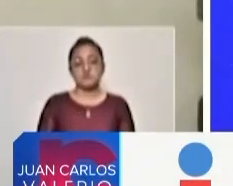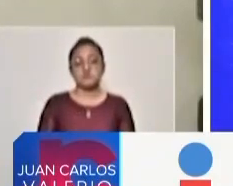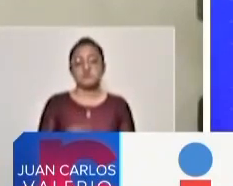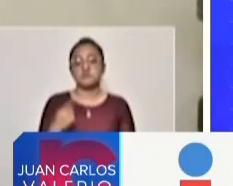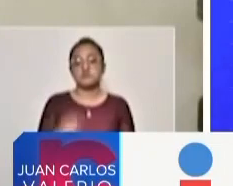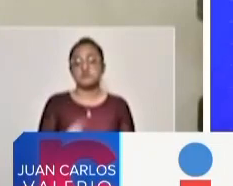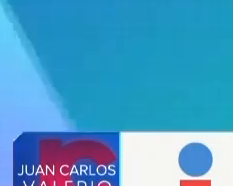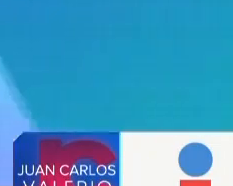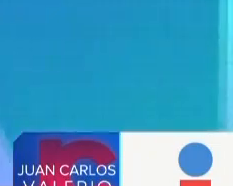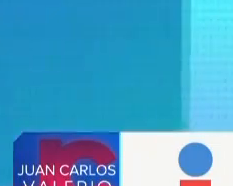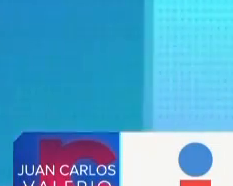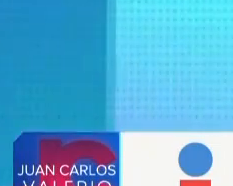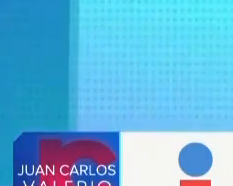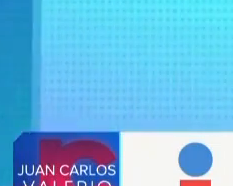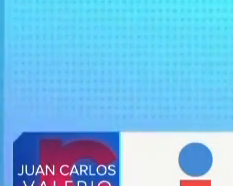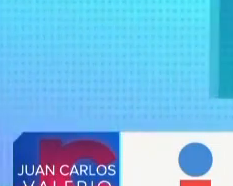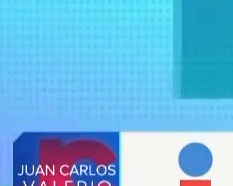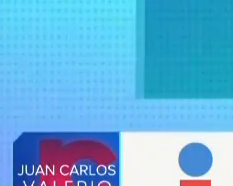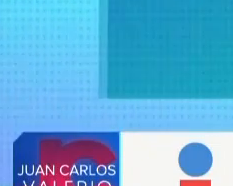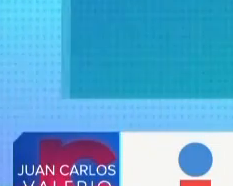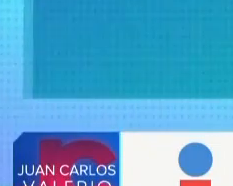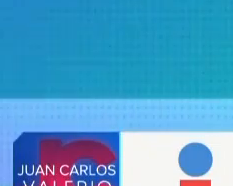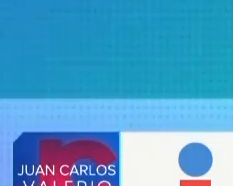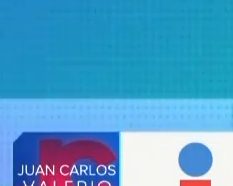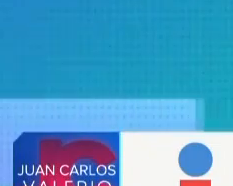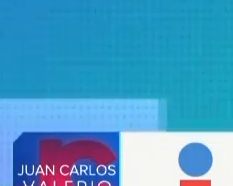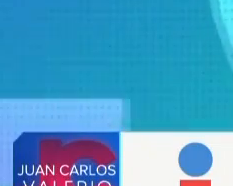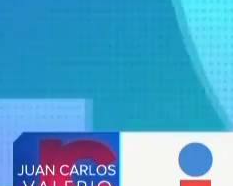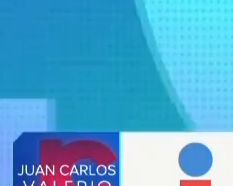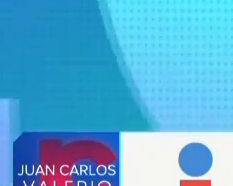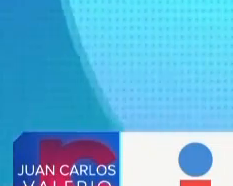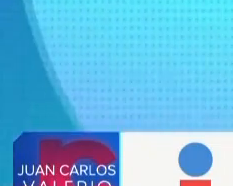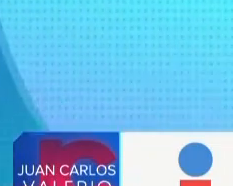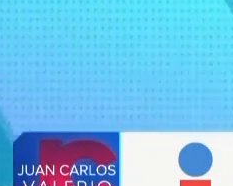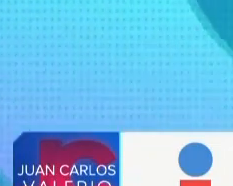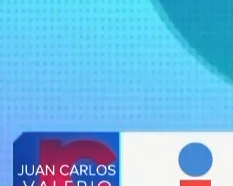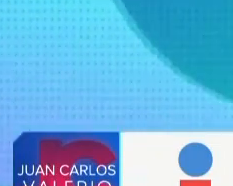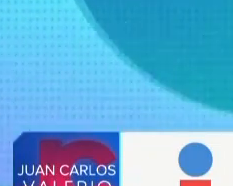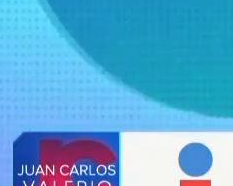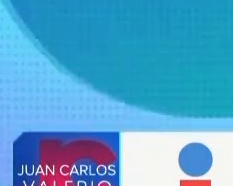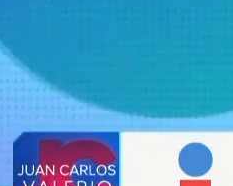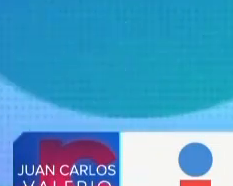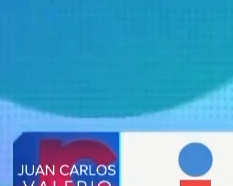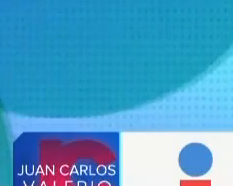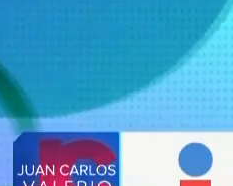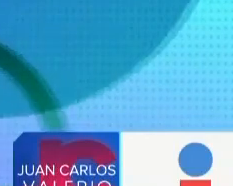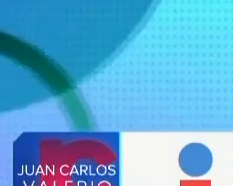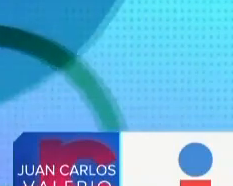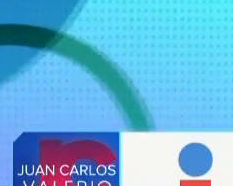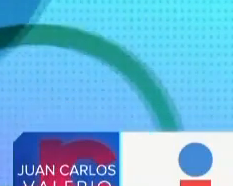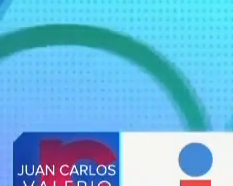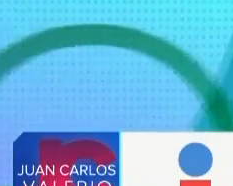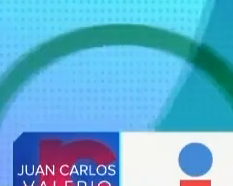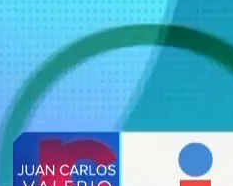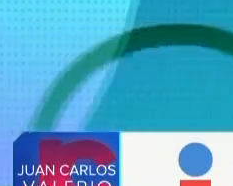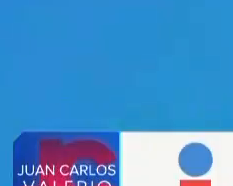legales. Pero para López Obrador todo este tema es culpa del neoliberalismo.